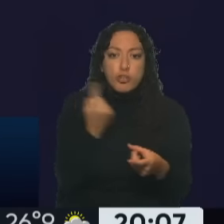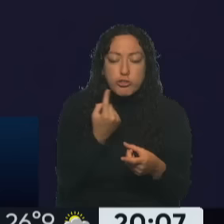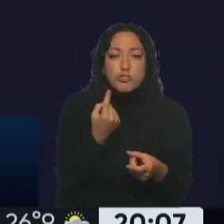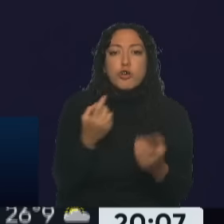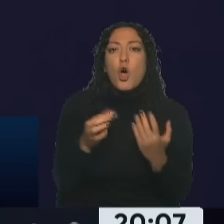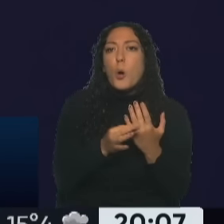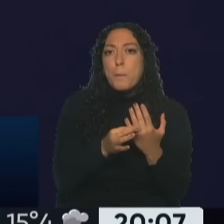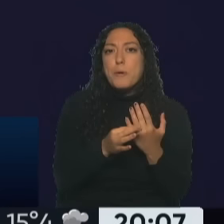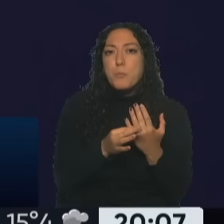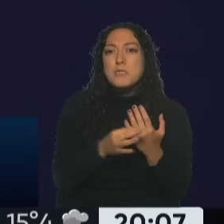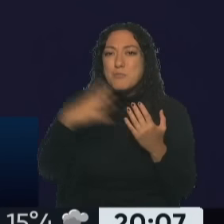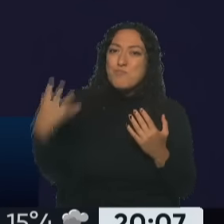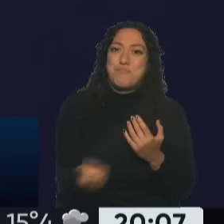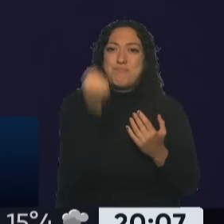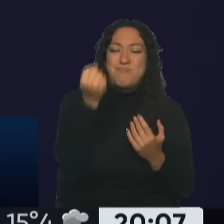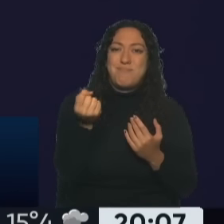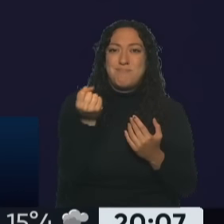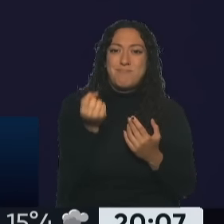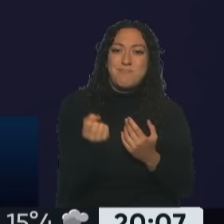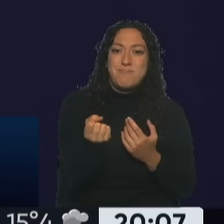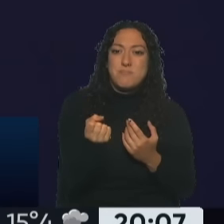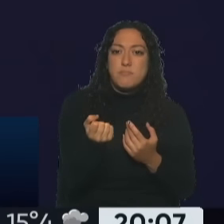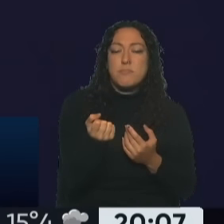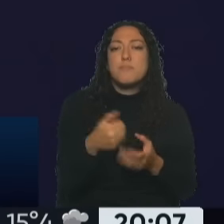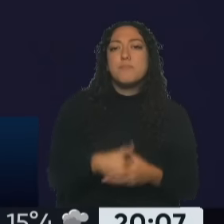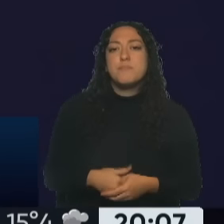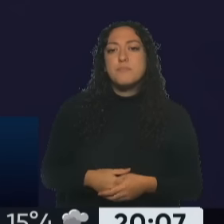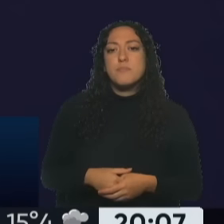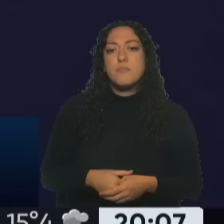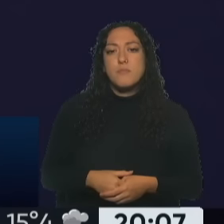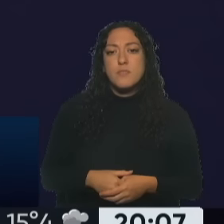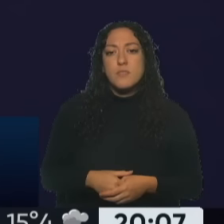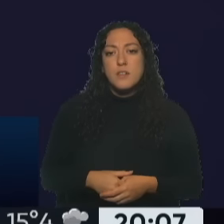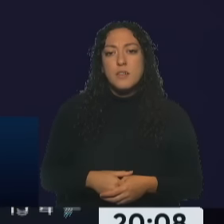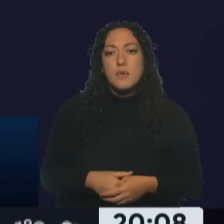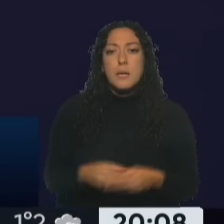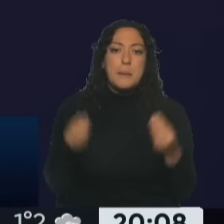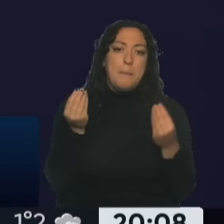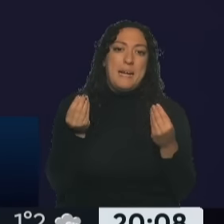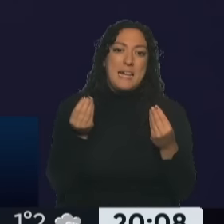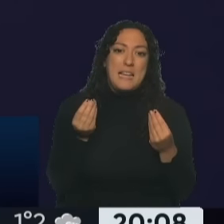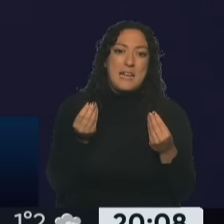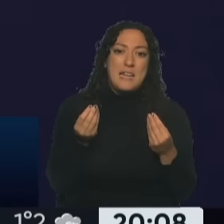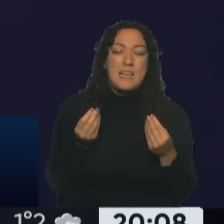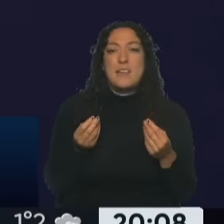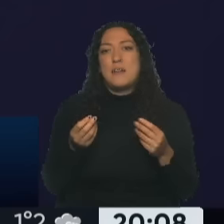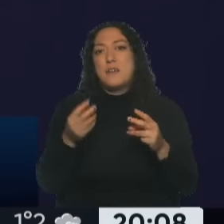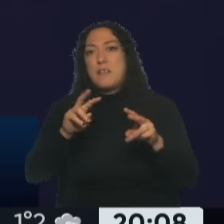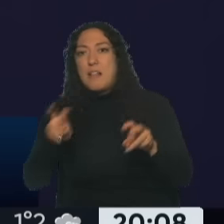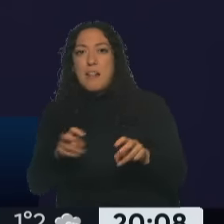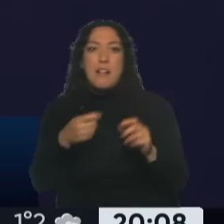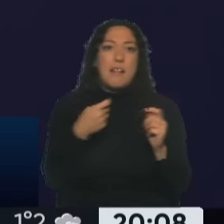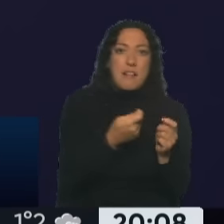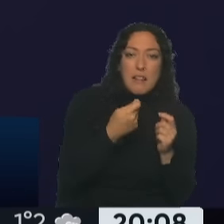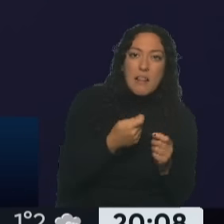compromiso que hemos tomado con la sociedad de equilibrar las cuentas Fiscales sí de llegar a